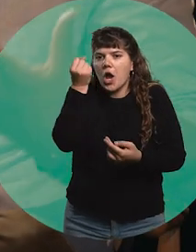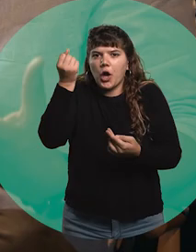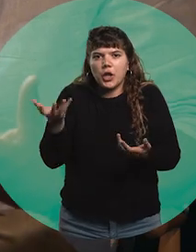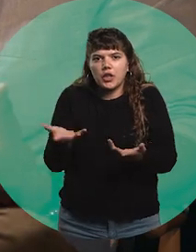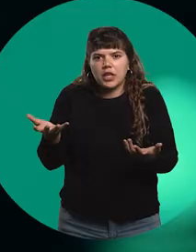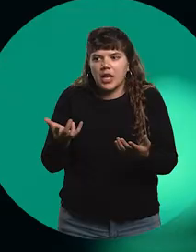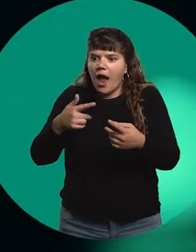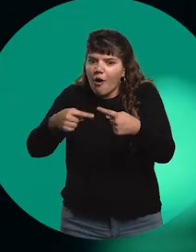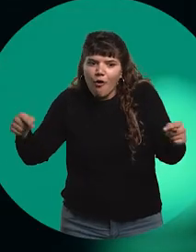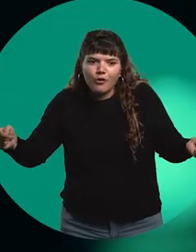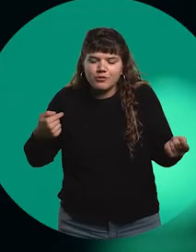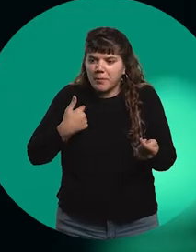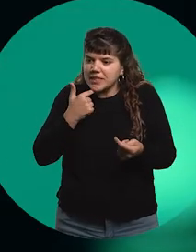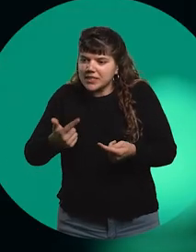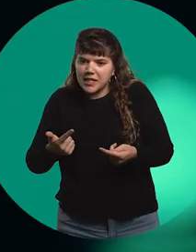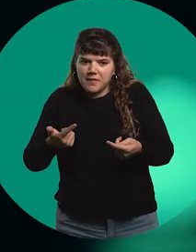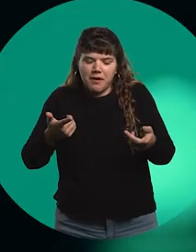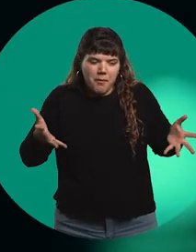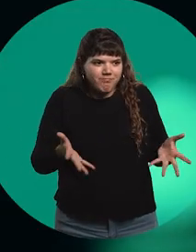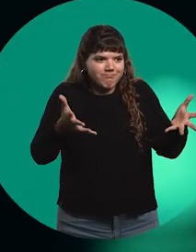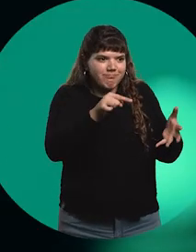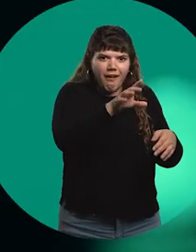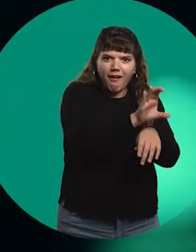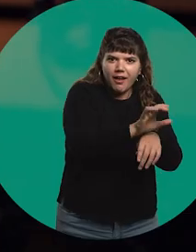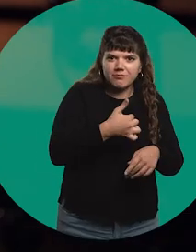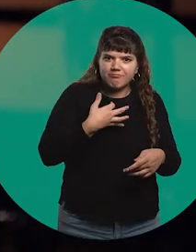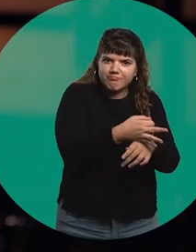encuentro en este momento un objeto que tenga, pero me encantó la idea.